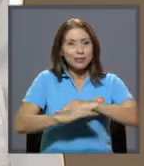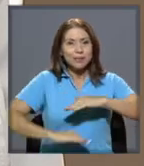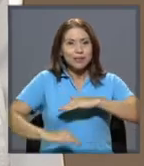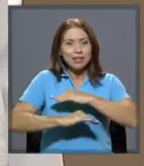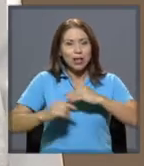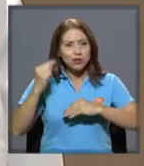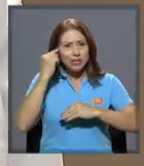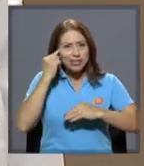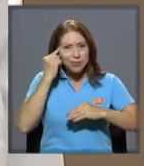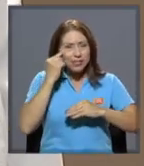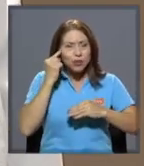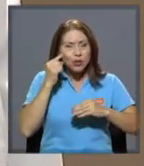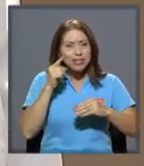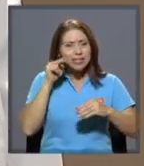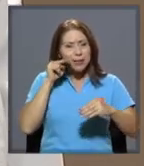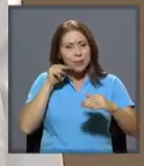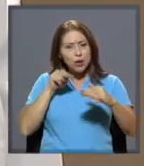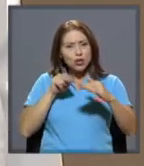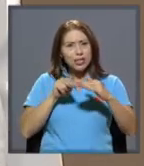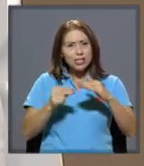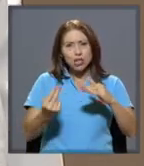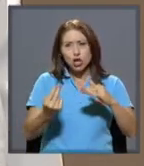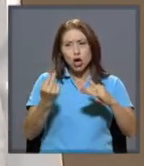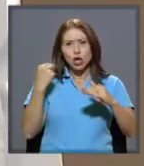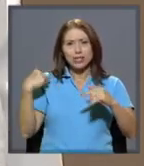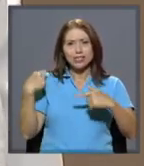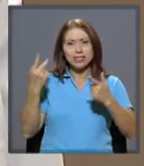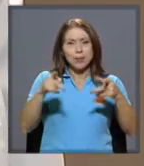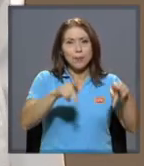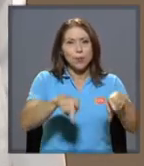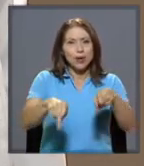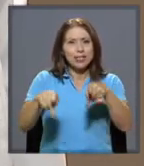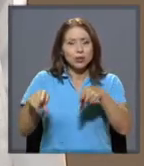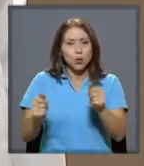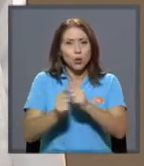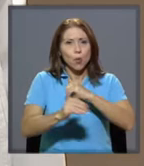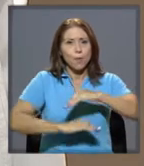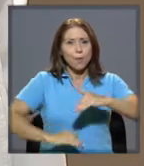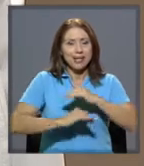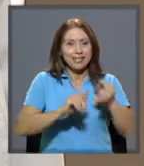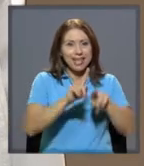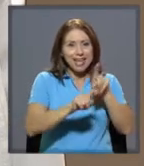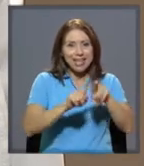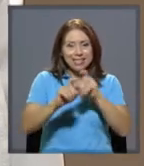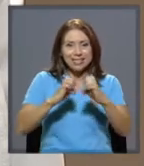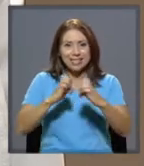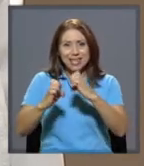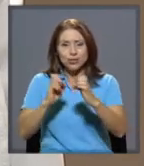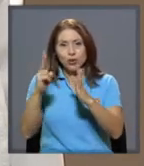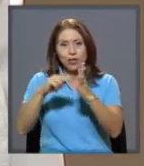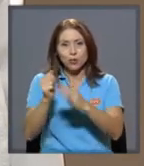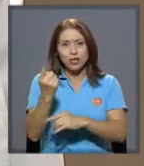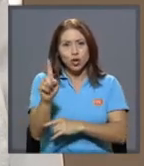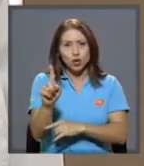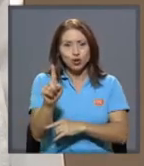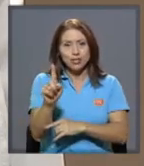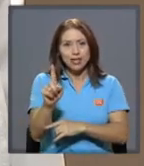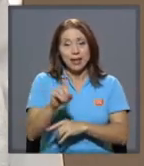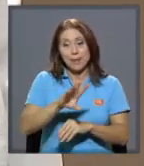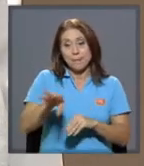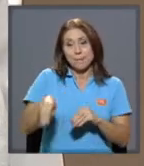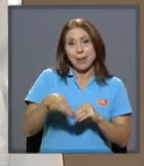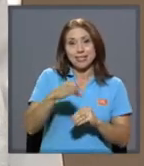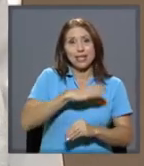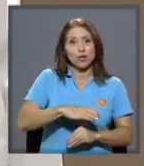proyecciones de población que se elaboraron con base en el censo del 2011, más el comportamiento más reciente